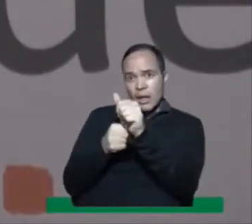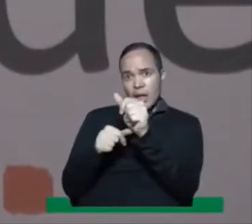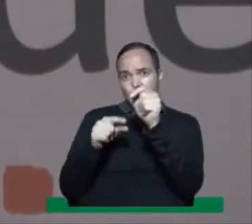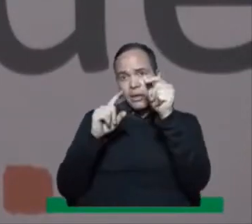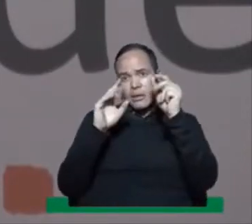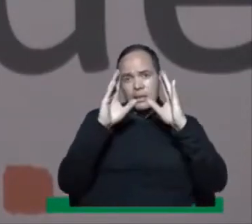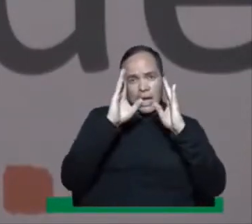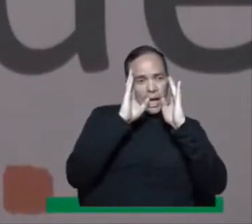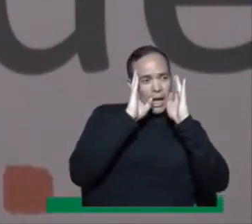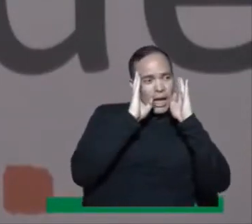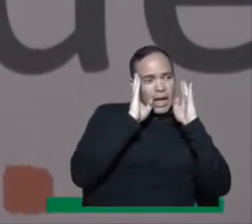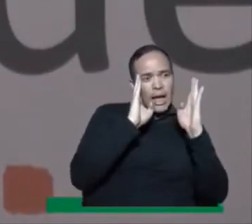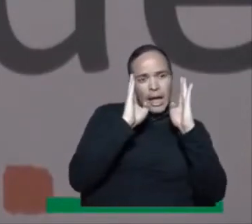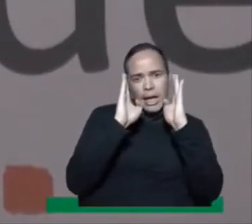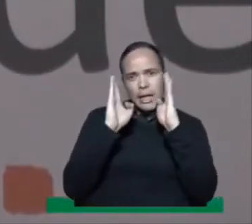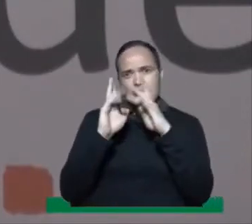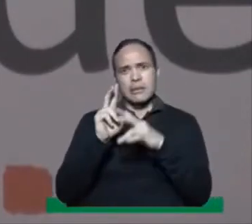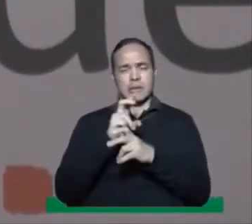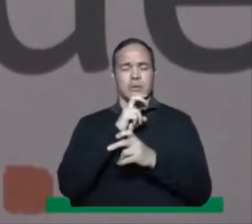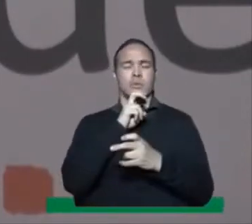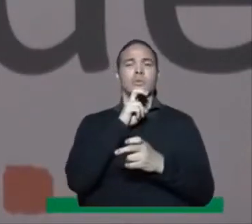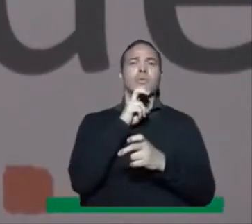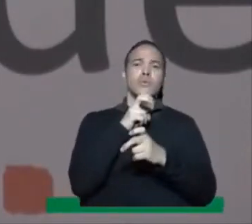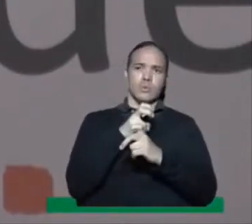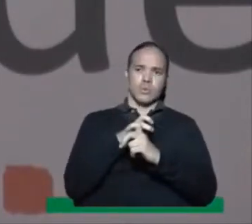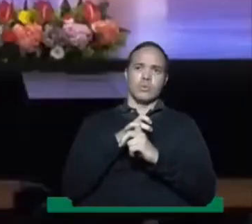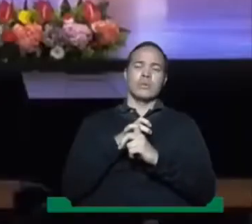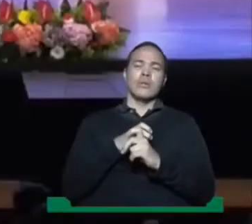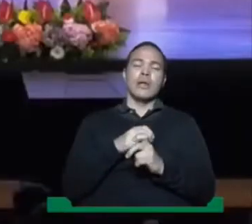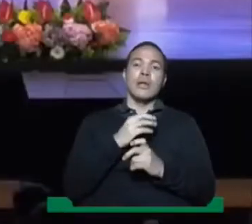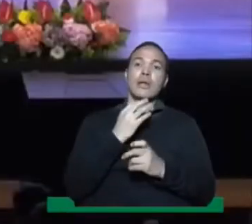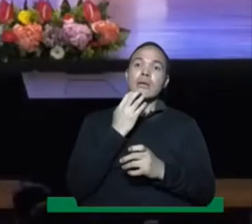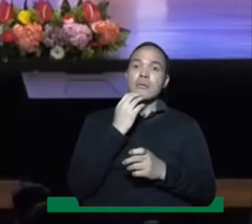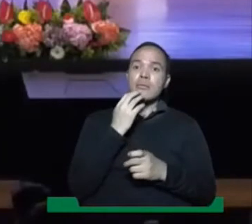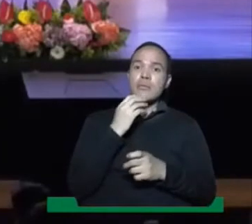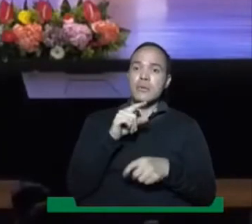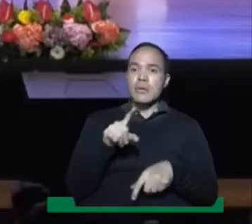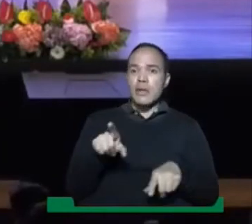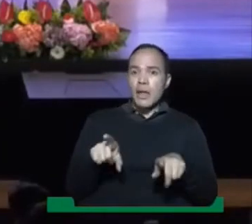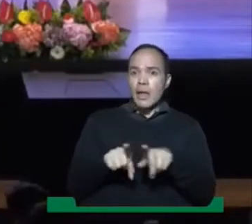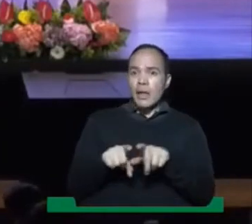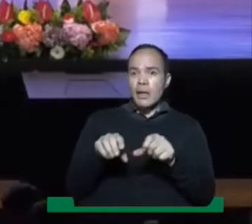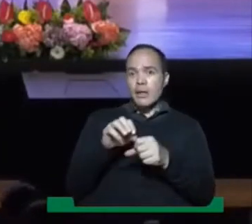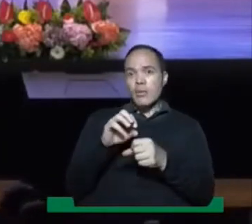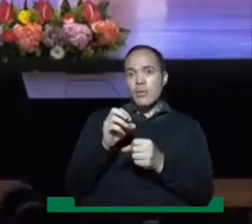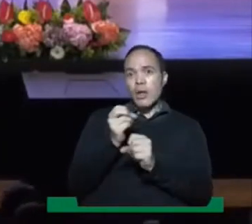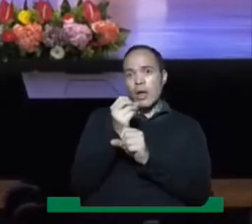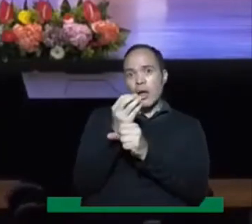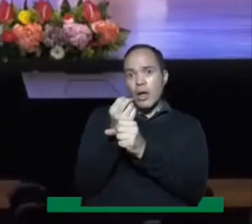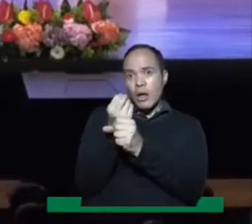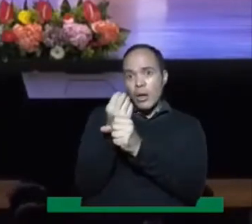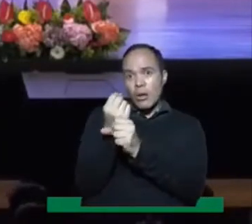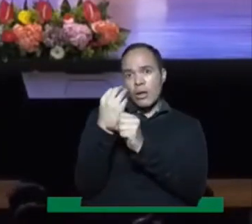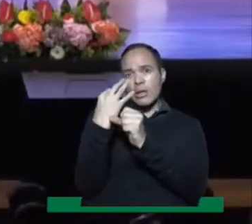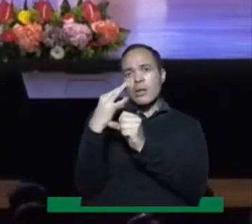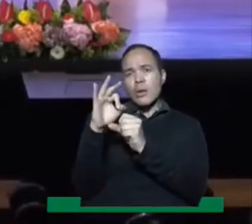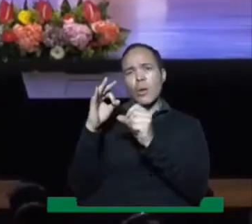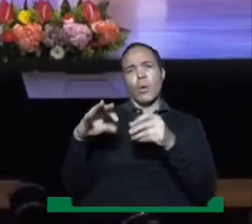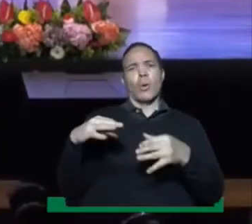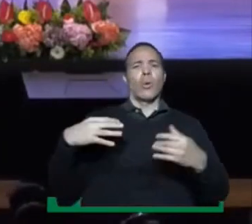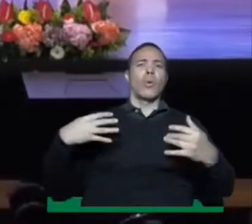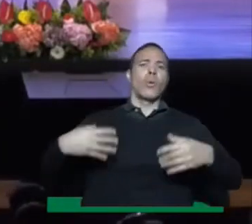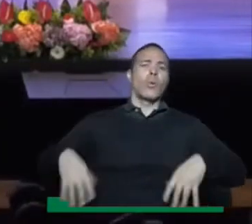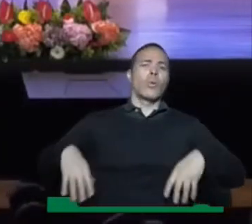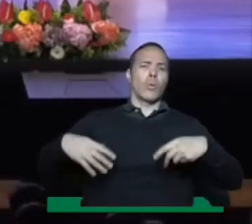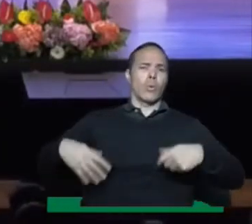muy complejo entonces por ejemplo en la comuna 13 es una bola de nieve que ha sido muy compleja tiene unas dinámicas